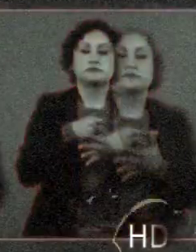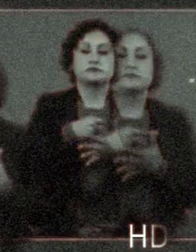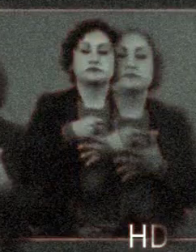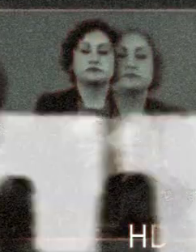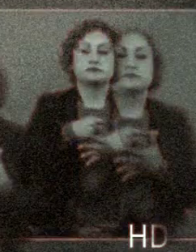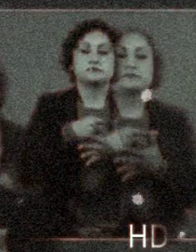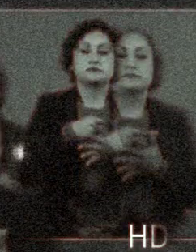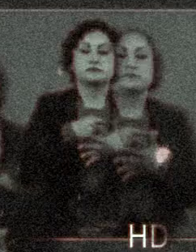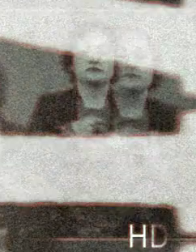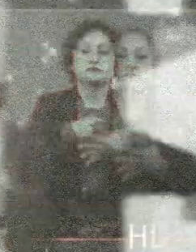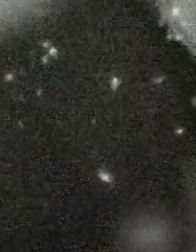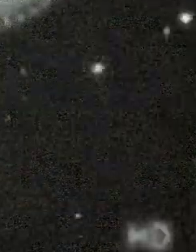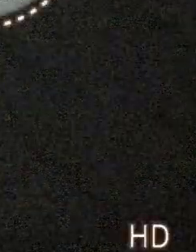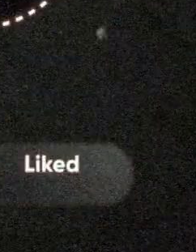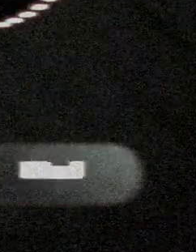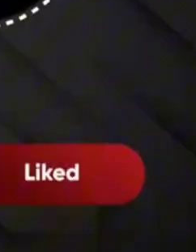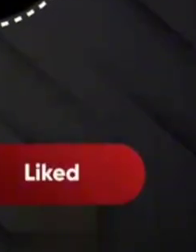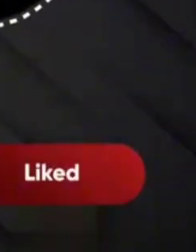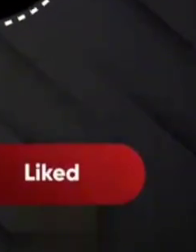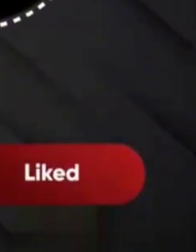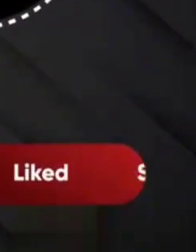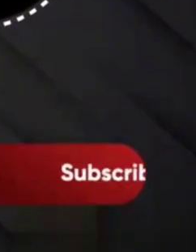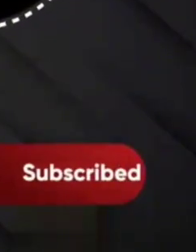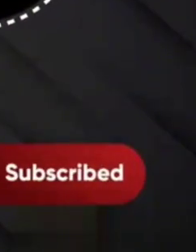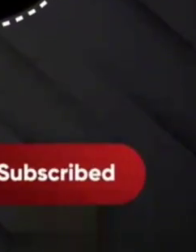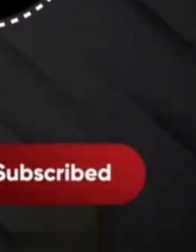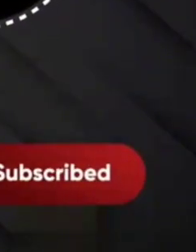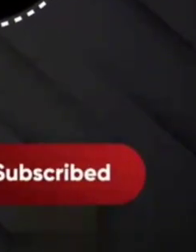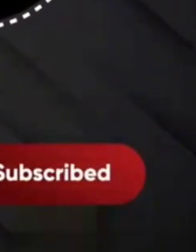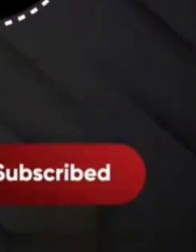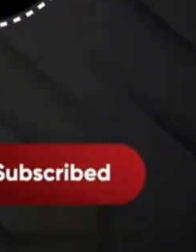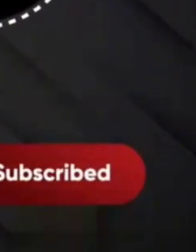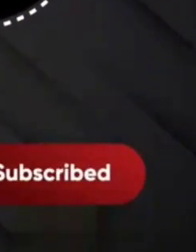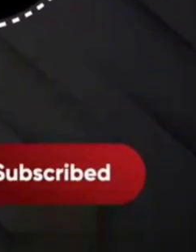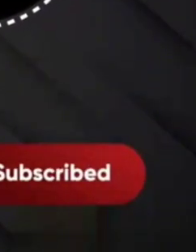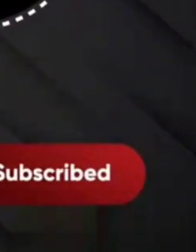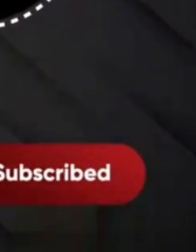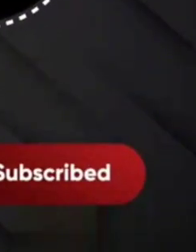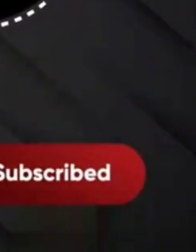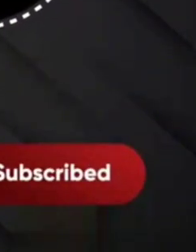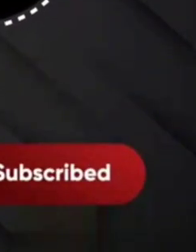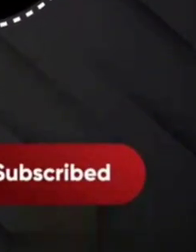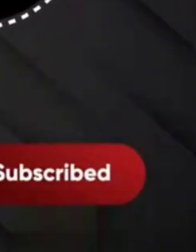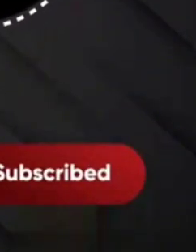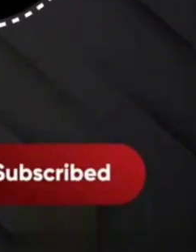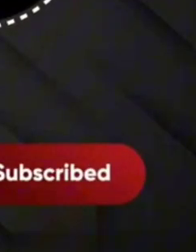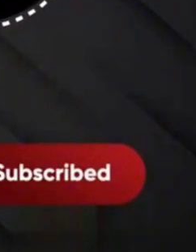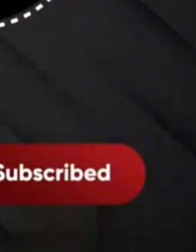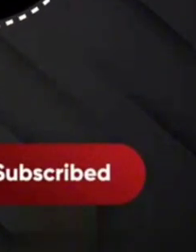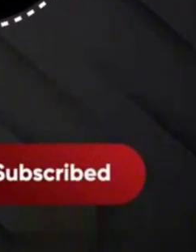enfermedades mentales. ¿Qué, qué, qué, qué, qué, qué, qué, qué, qué,